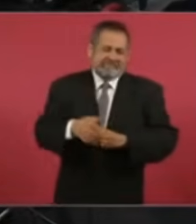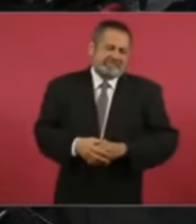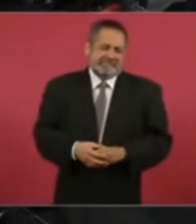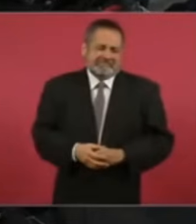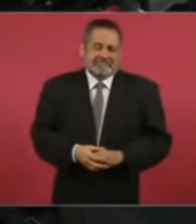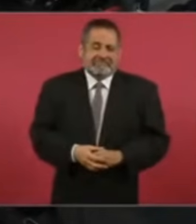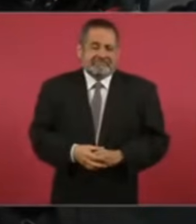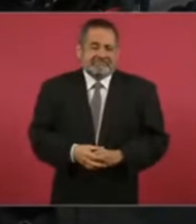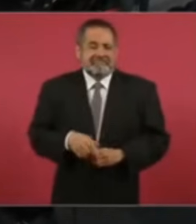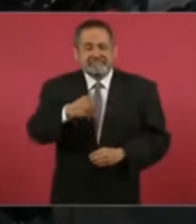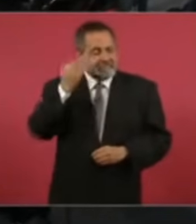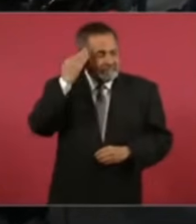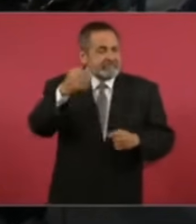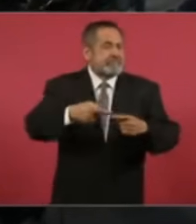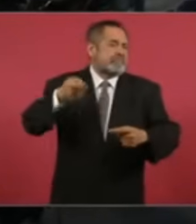Es una etapa,